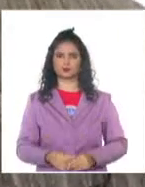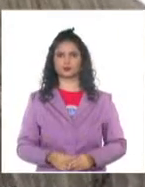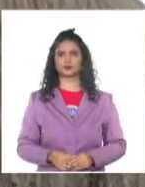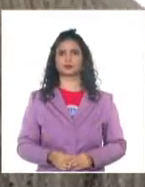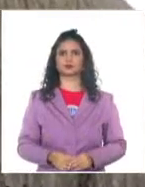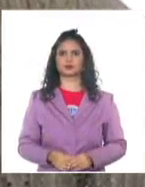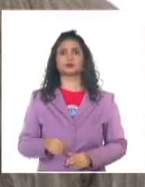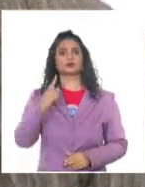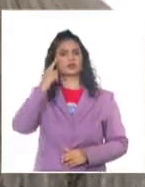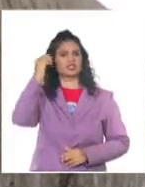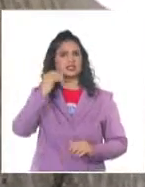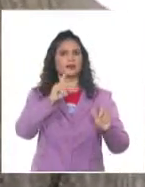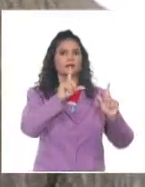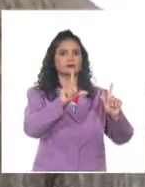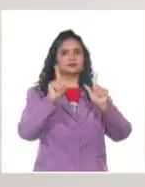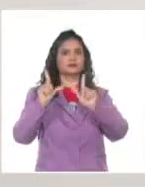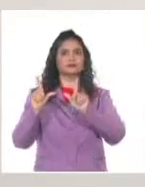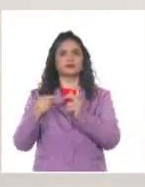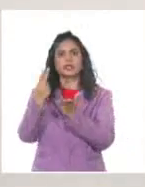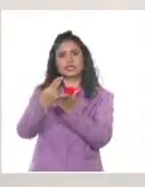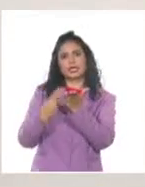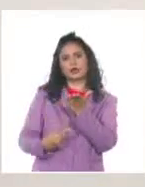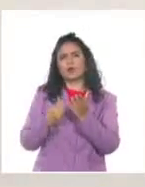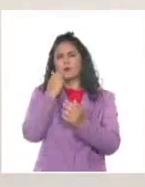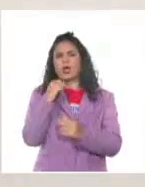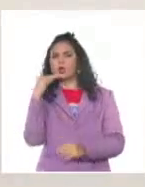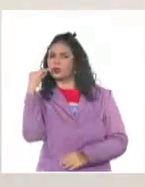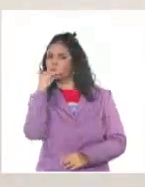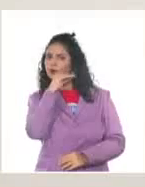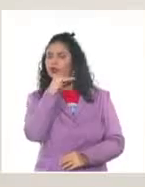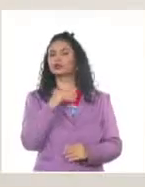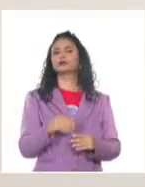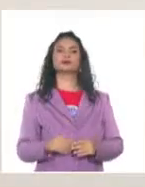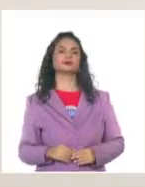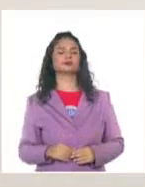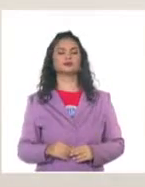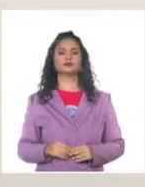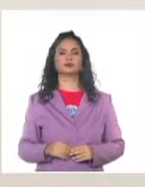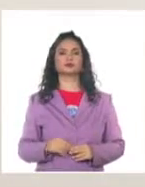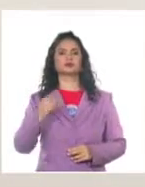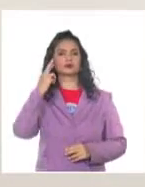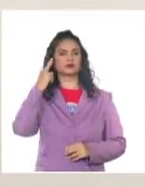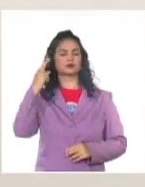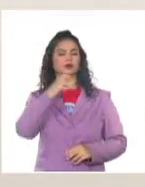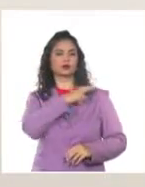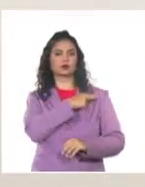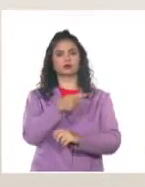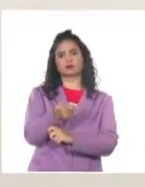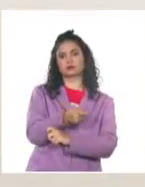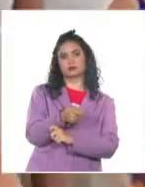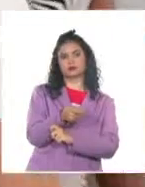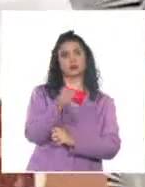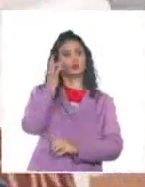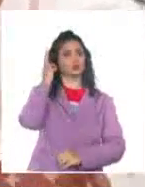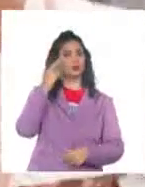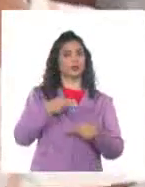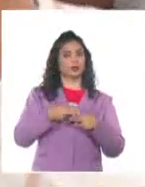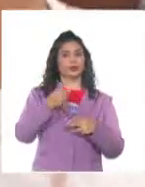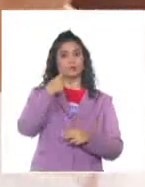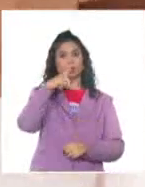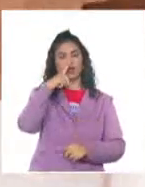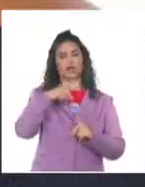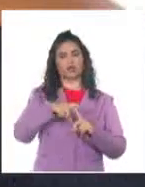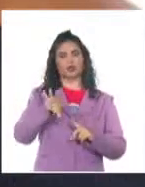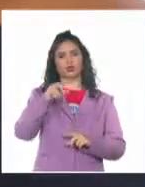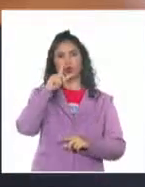de dibujo más contemporáneos. La Anunciación está dedicada a la maestra Antonia Iris y a su obra. Un reporte del